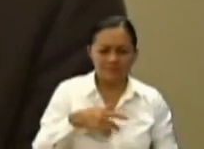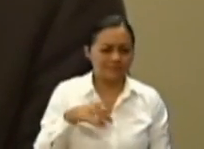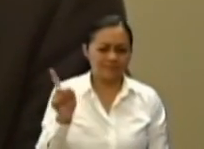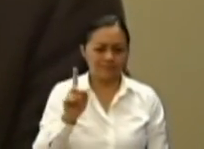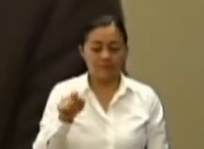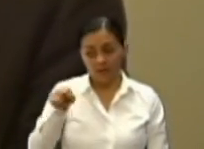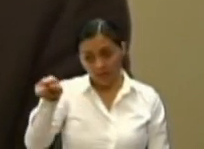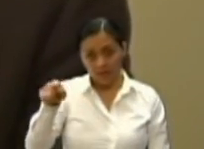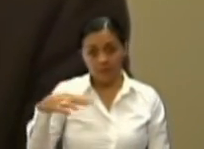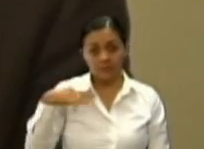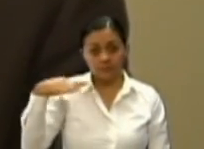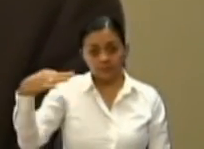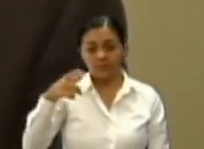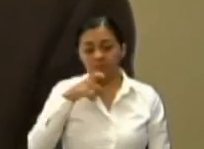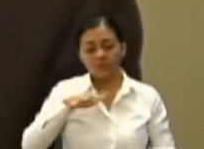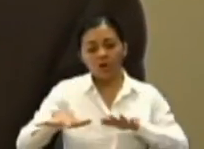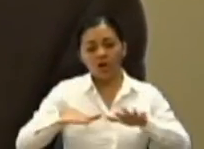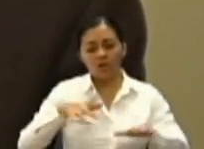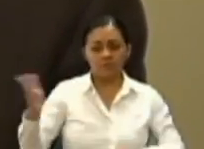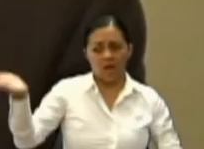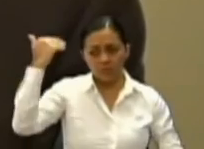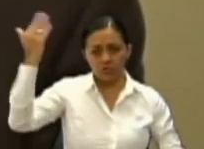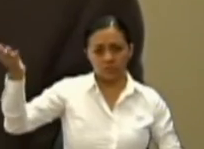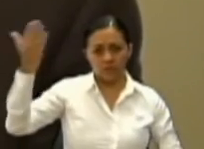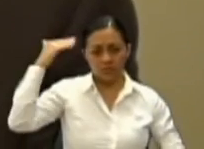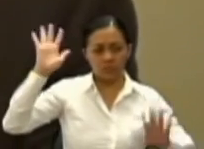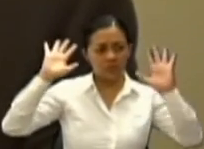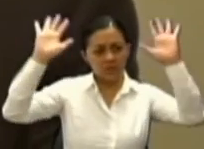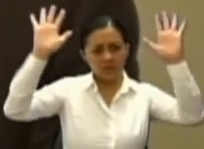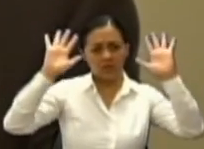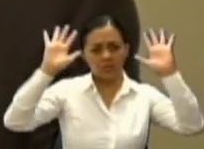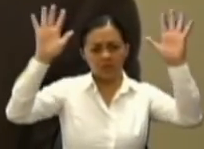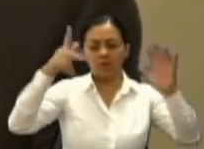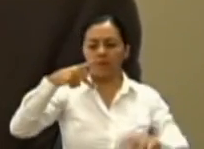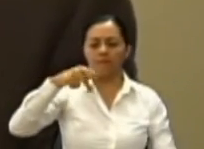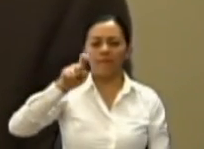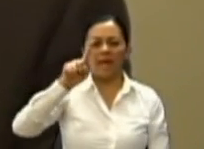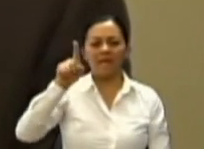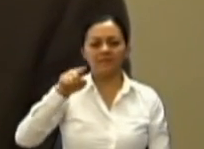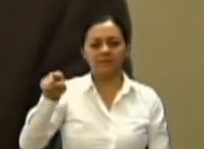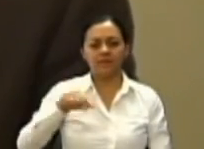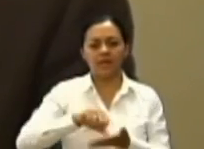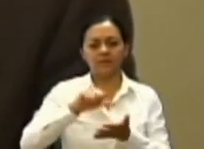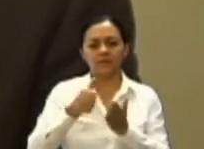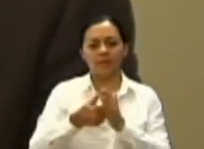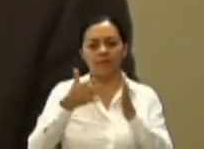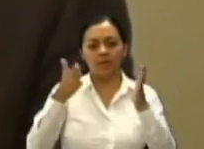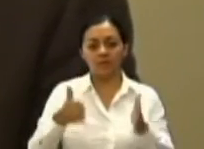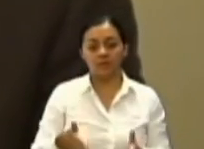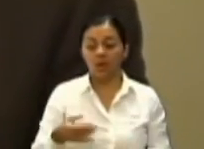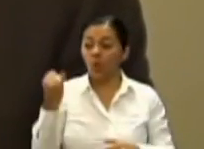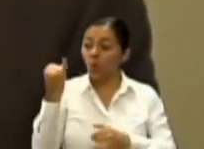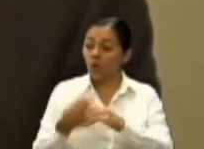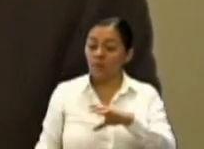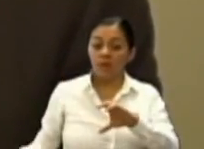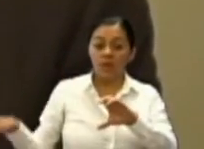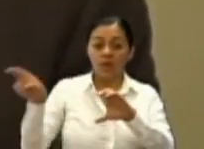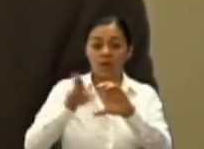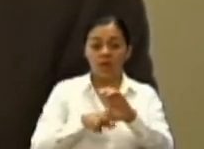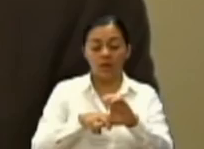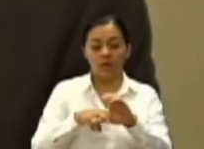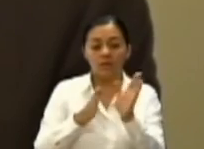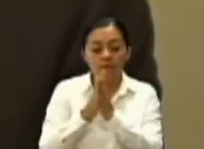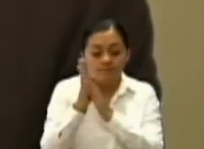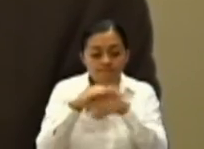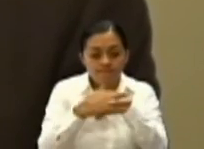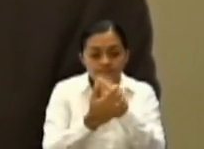o es que acaso han del espacio no ha sido el que ha coordinado los del a los de luton quitó y al último puedes embarco oportunistamente